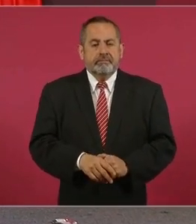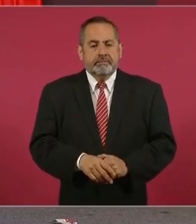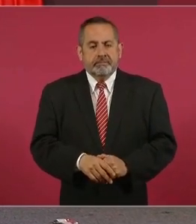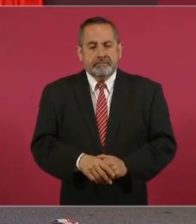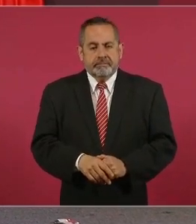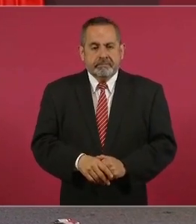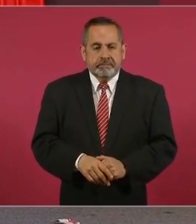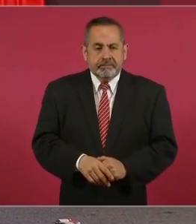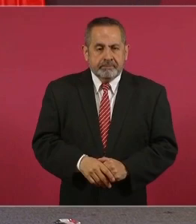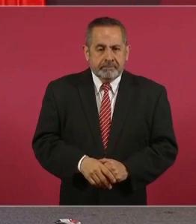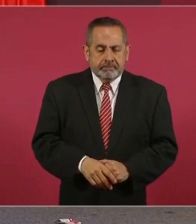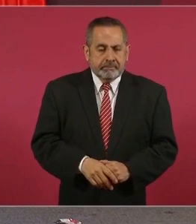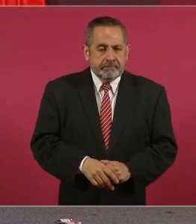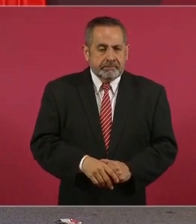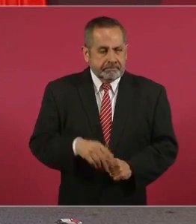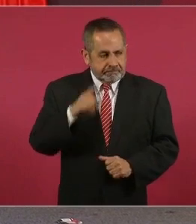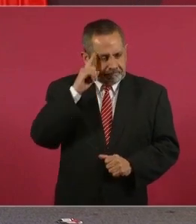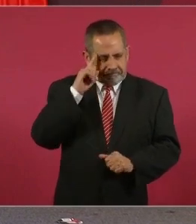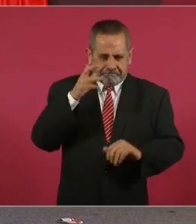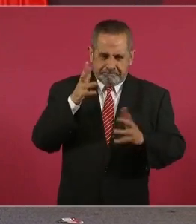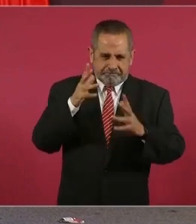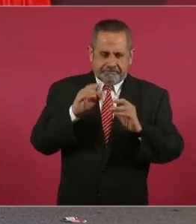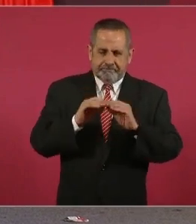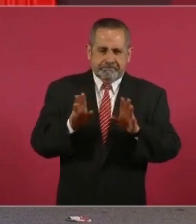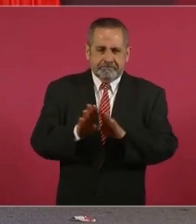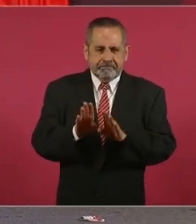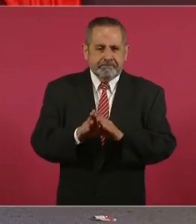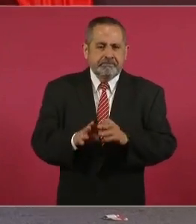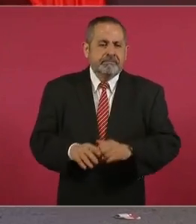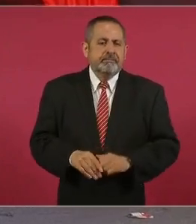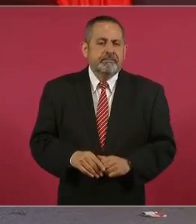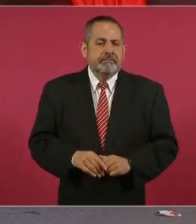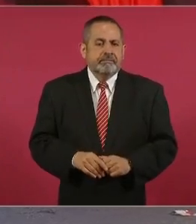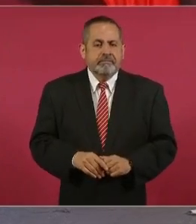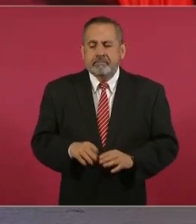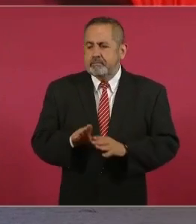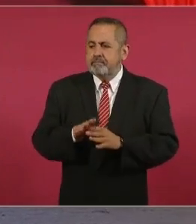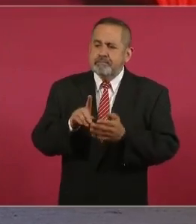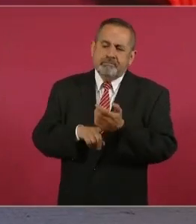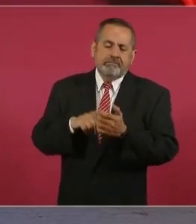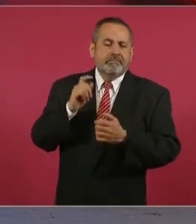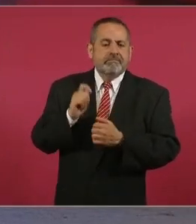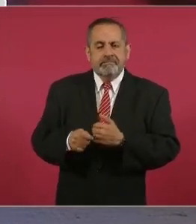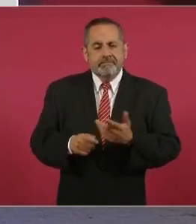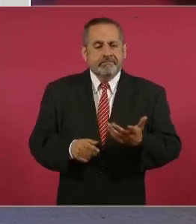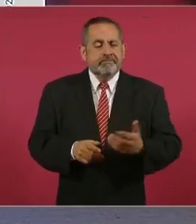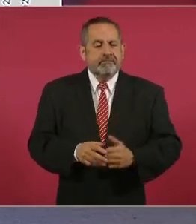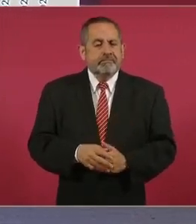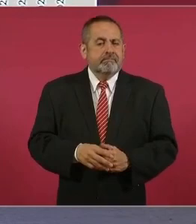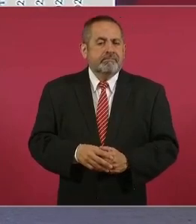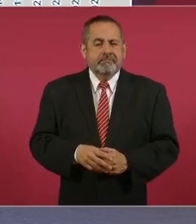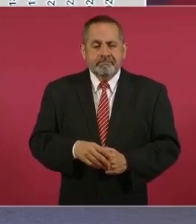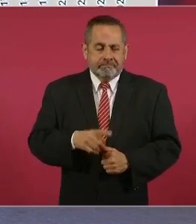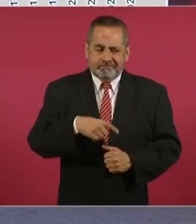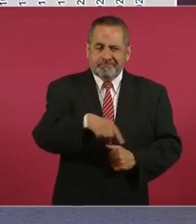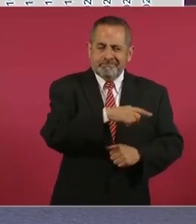Nada más para tener una idea del daño que